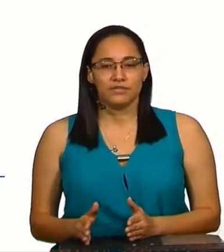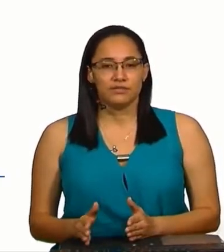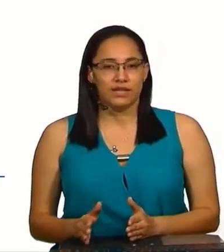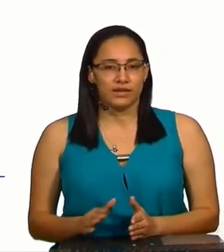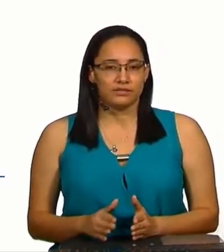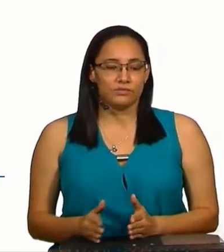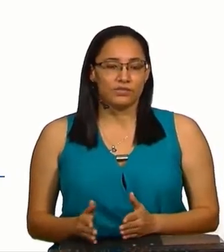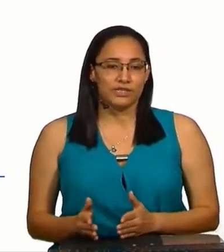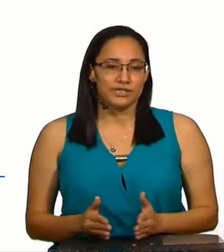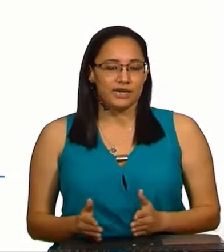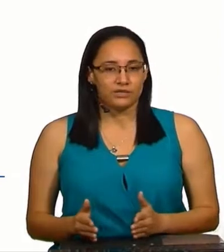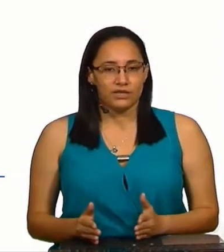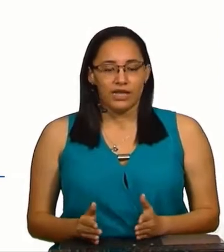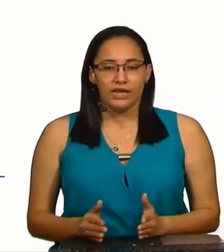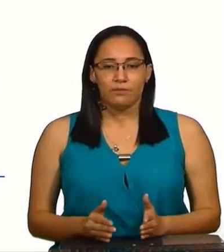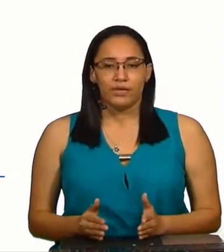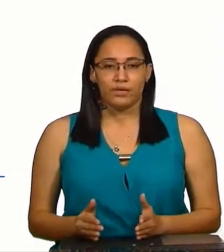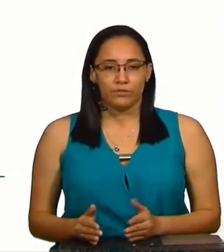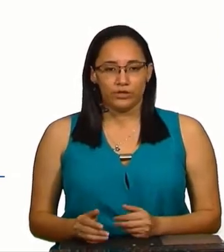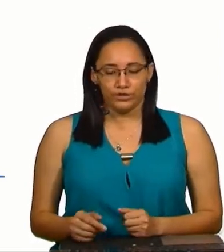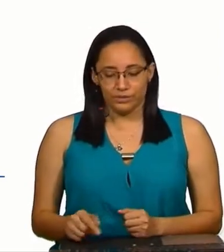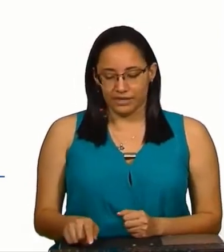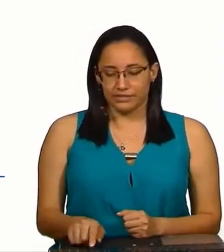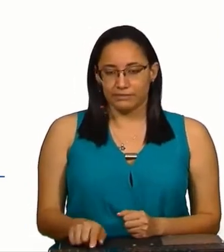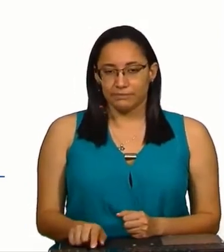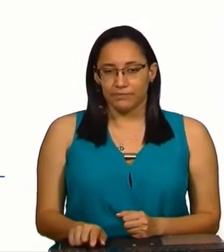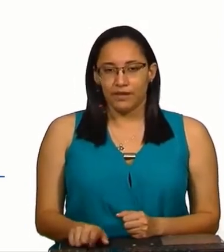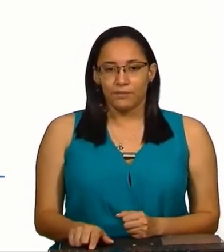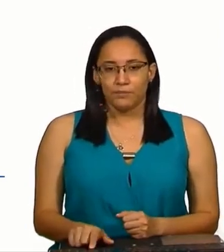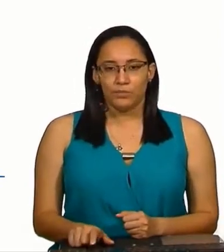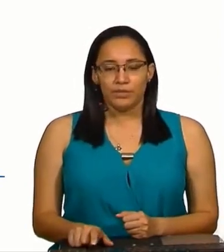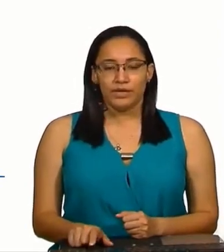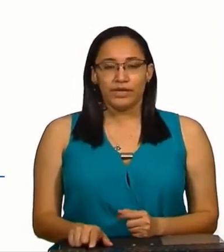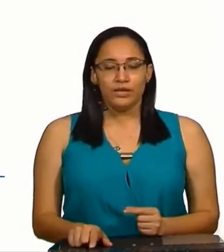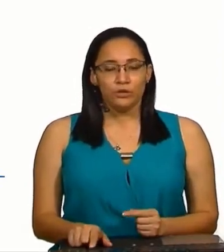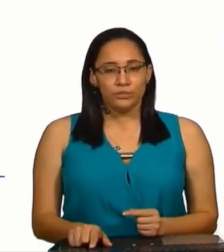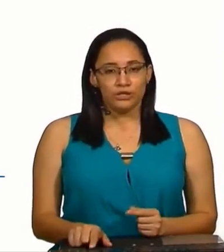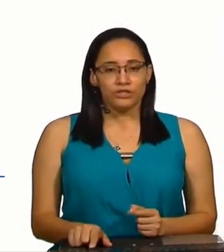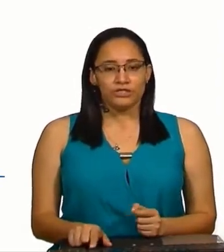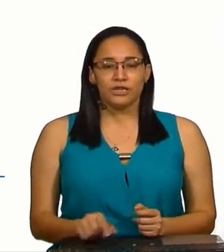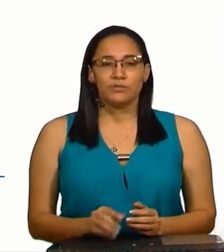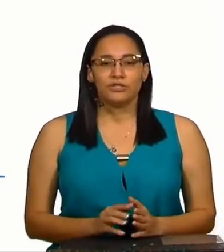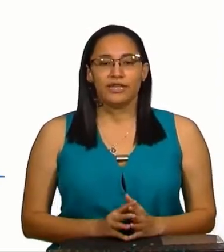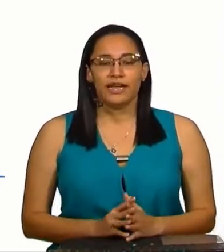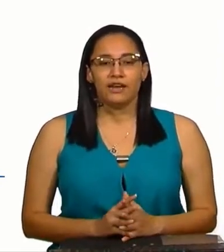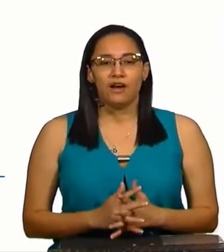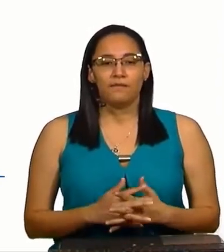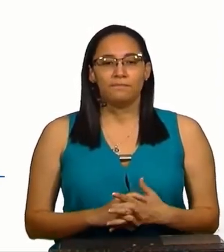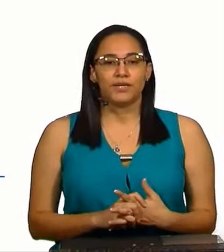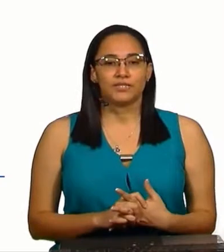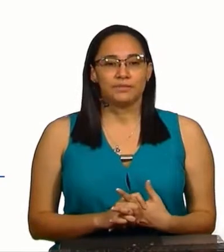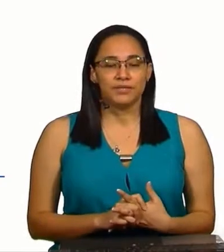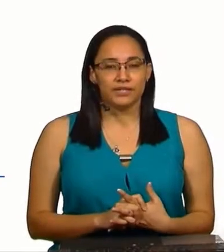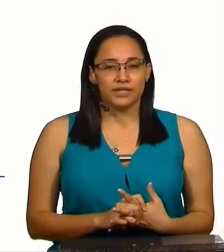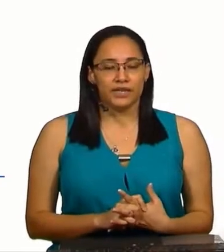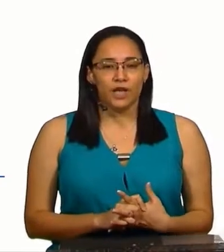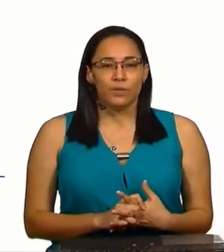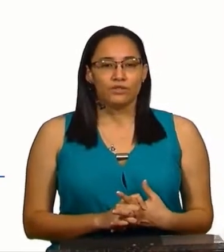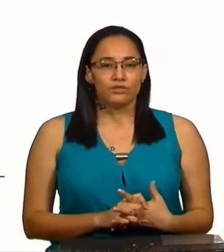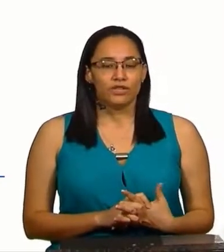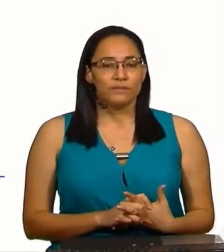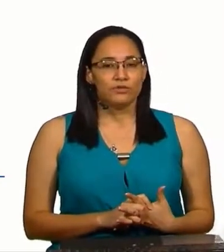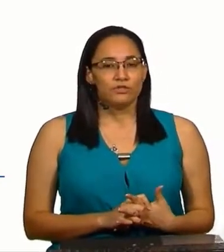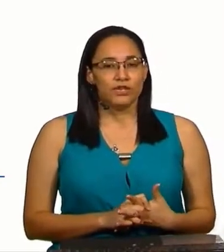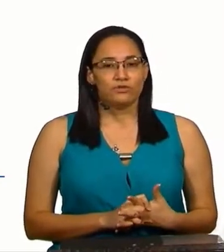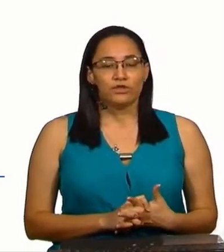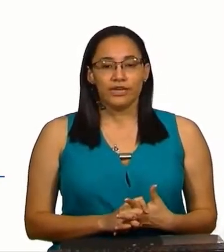sin mencionar, utilizarlo el verbo y lo demás. Muy bien. El número dos tenemos can of possibility.